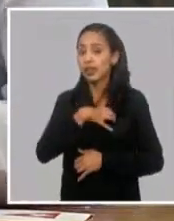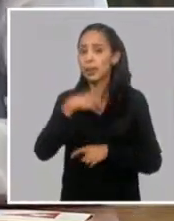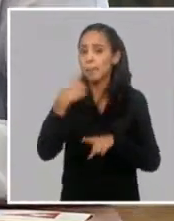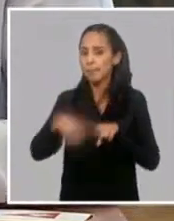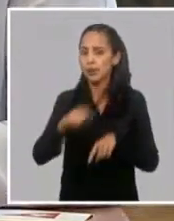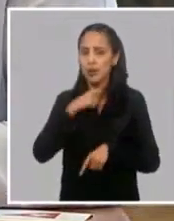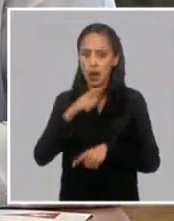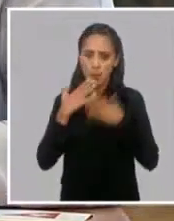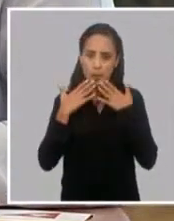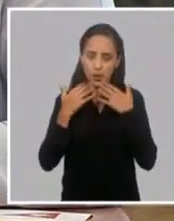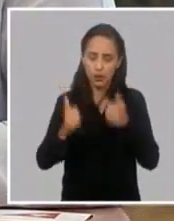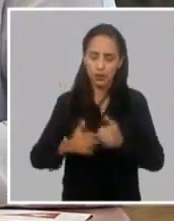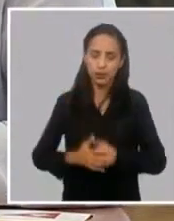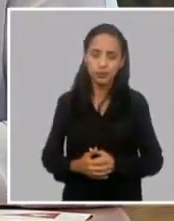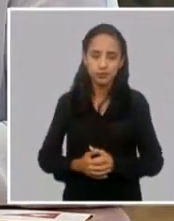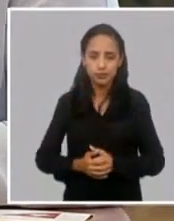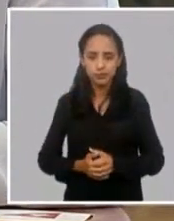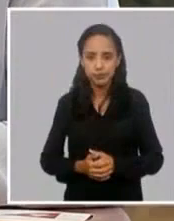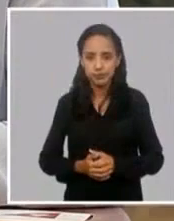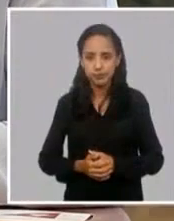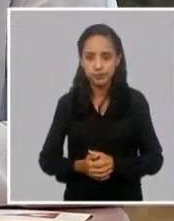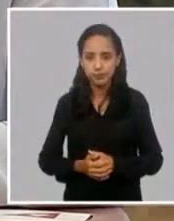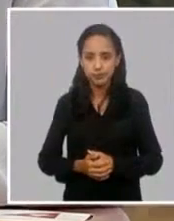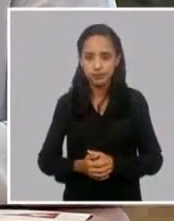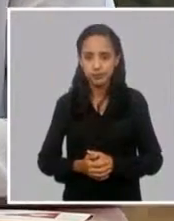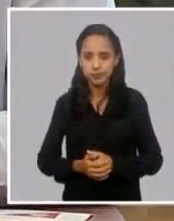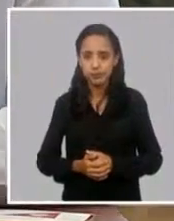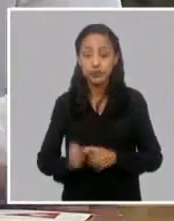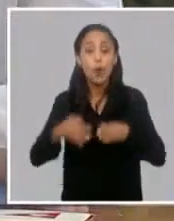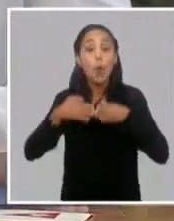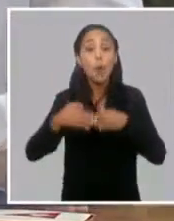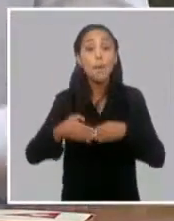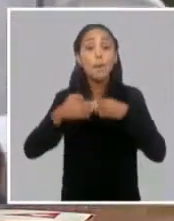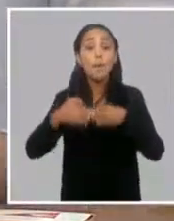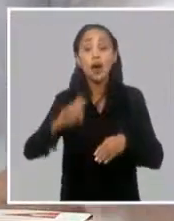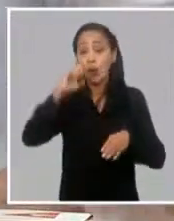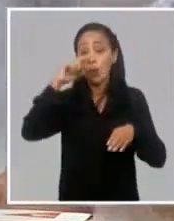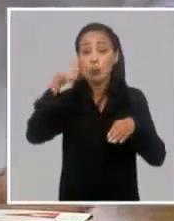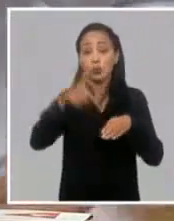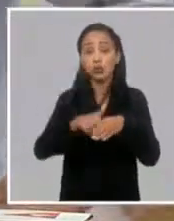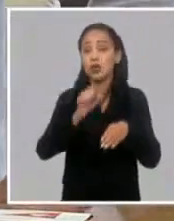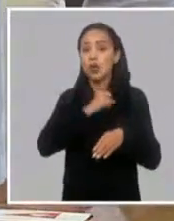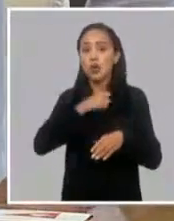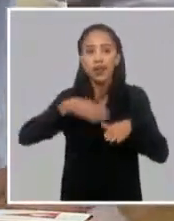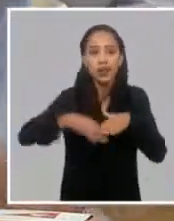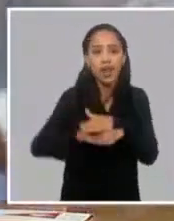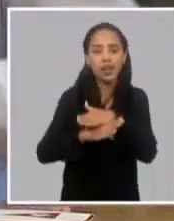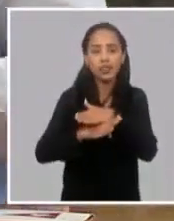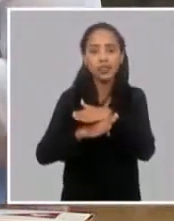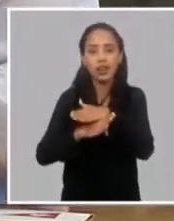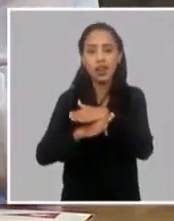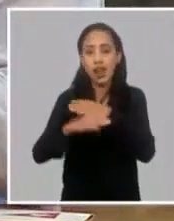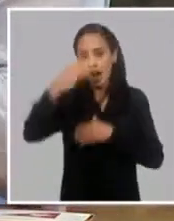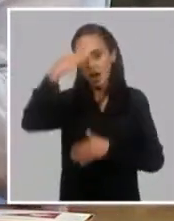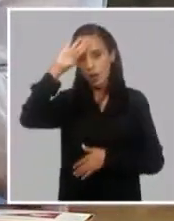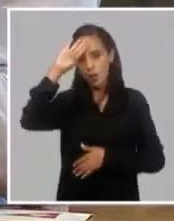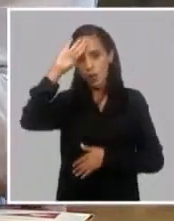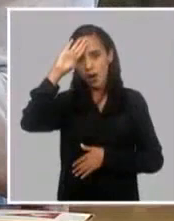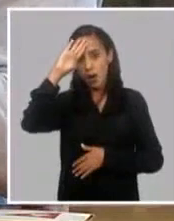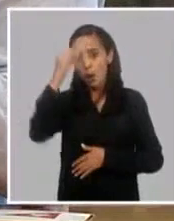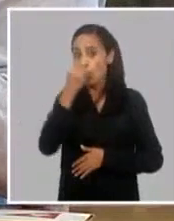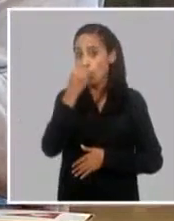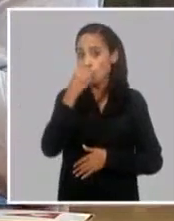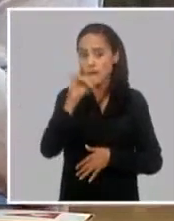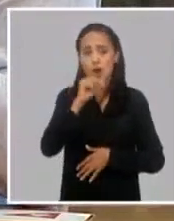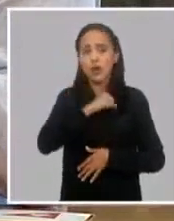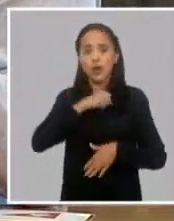más práctico. La retención de un barco de combustible o de un barco de alimentos en el país. Primero, es algo que